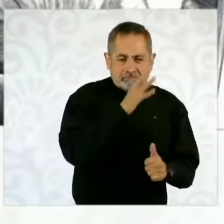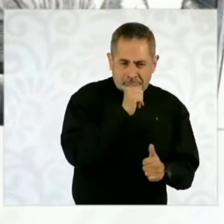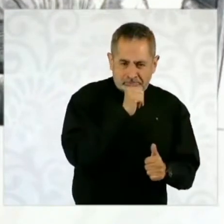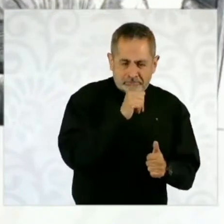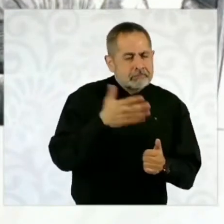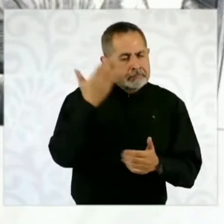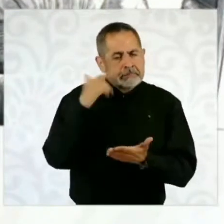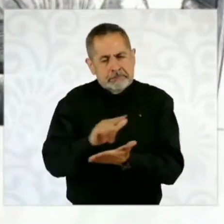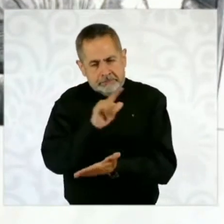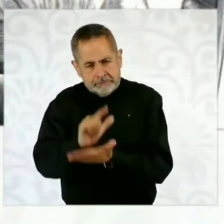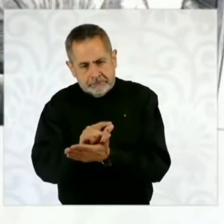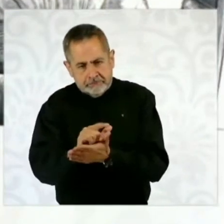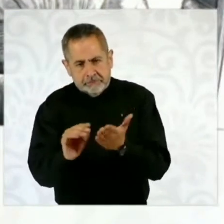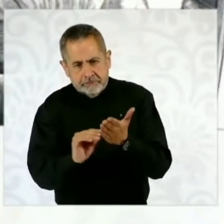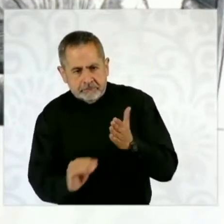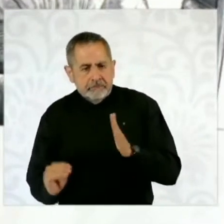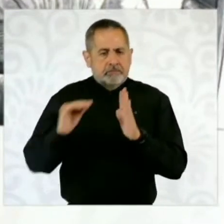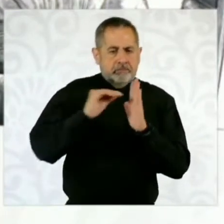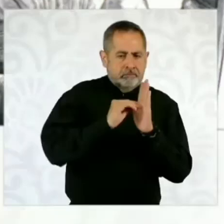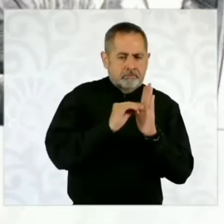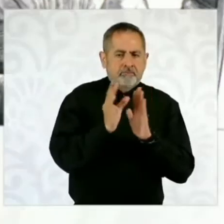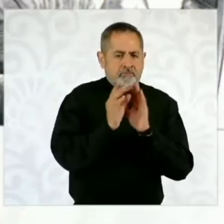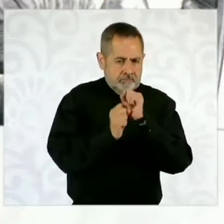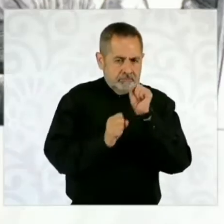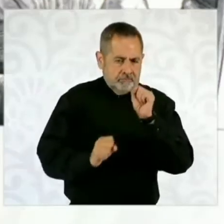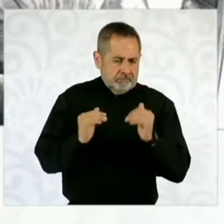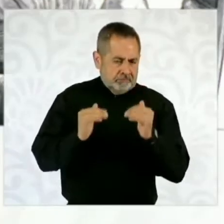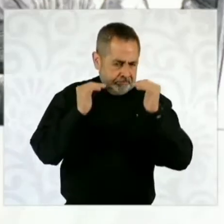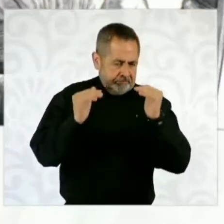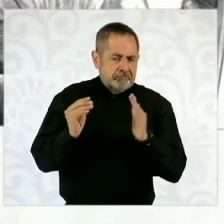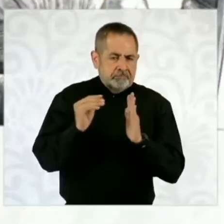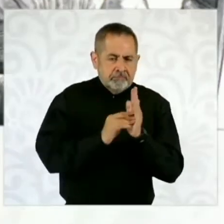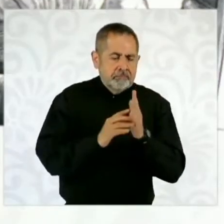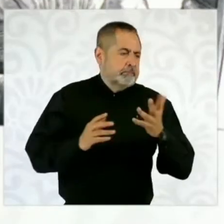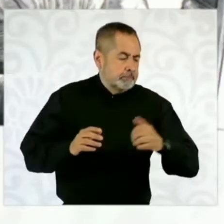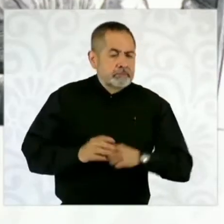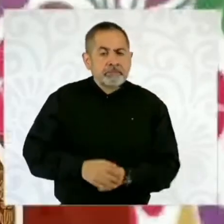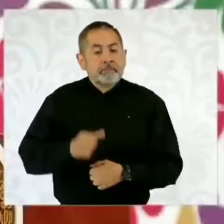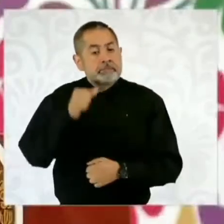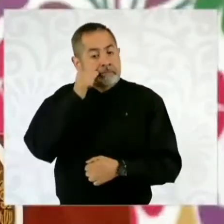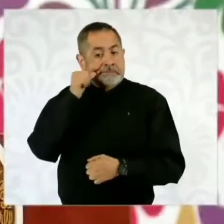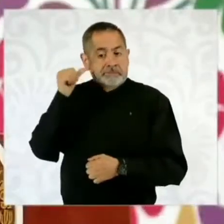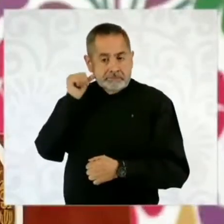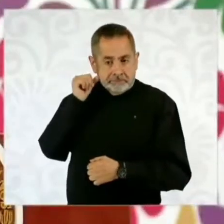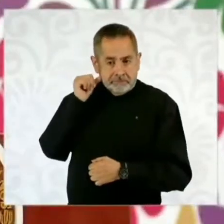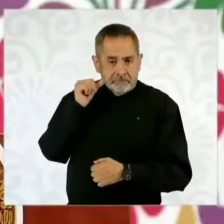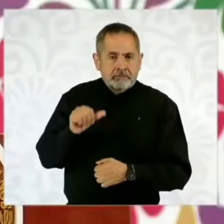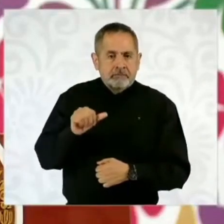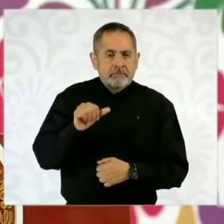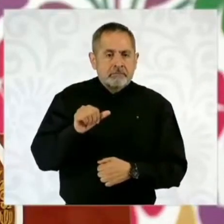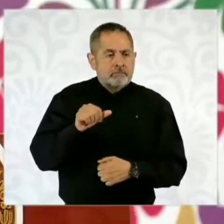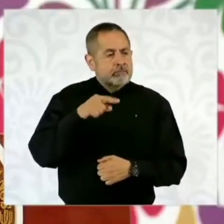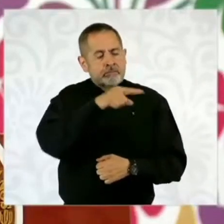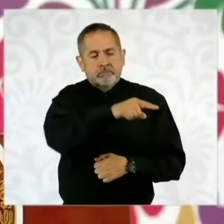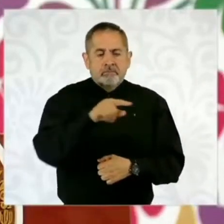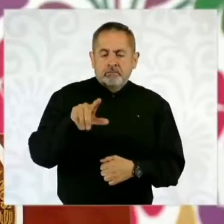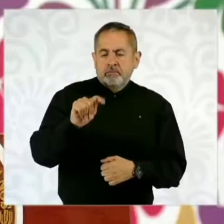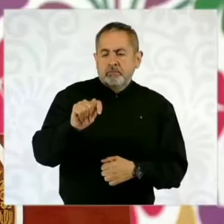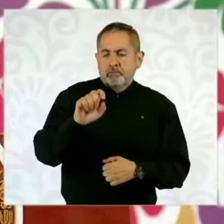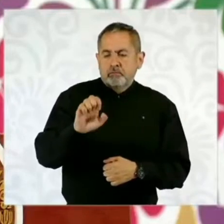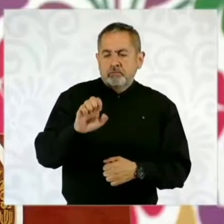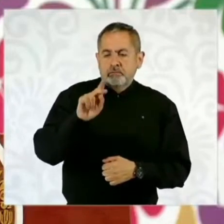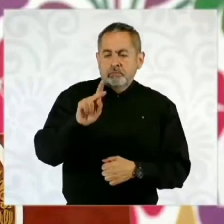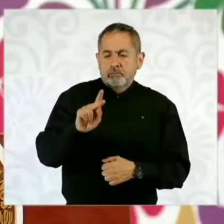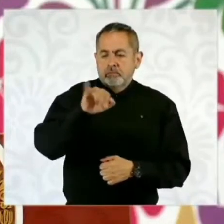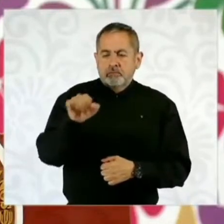pero después pasó a la Constitución. Entonces, ¿qué hace ayer el tribunal, la Sala Superior